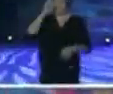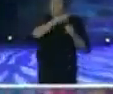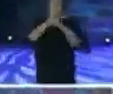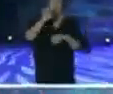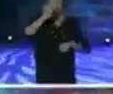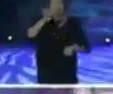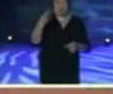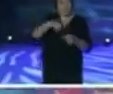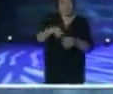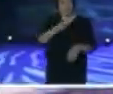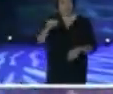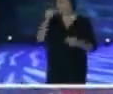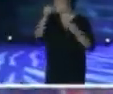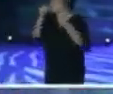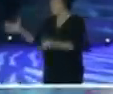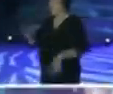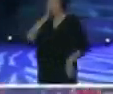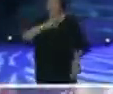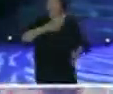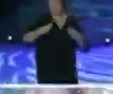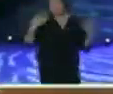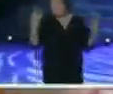beso muy grande a los bambones. Porque mi vida ser,